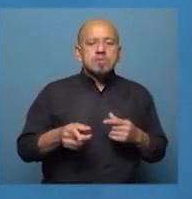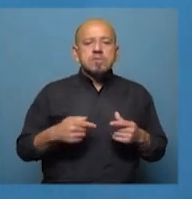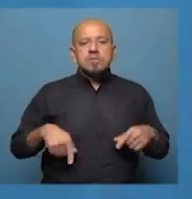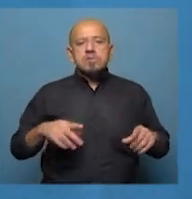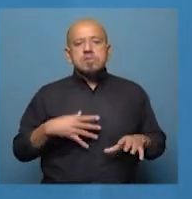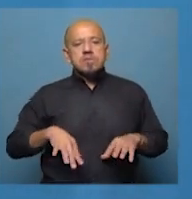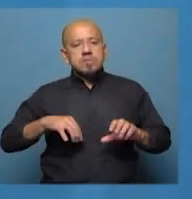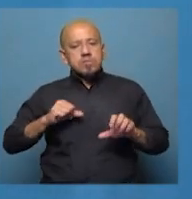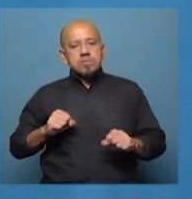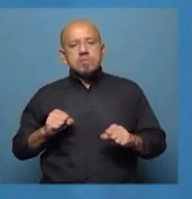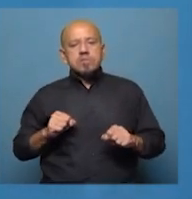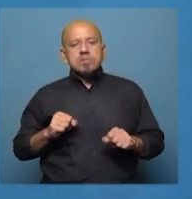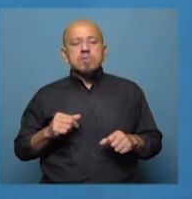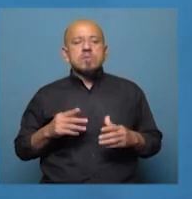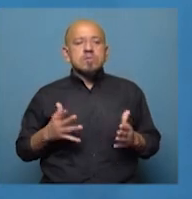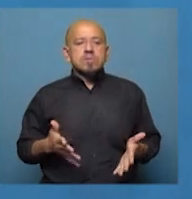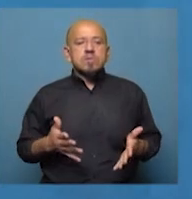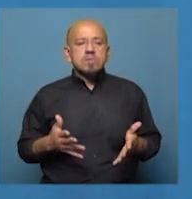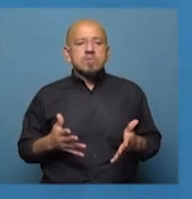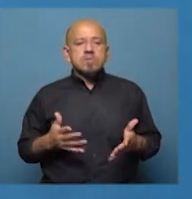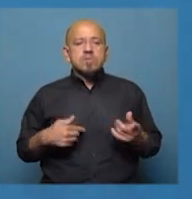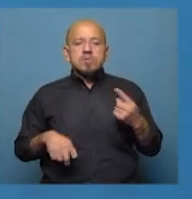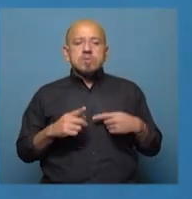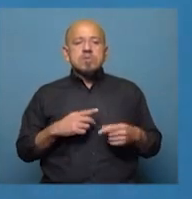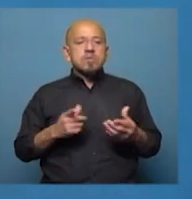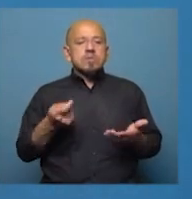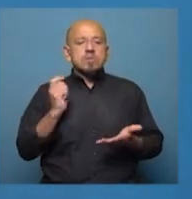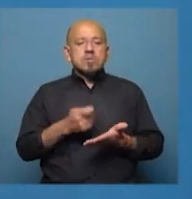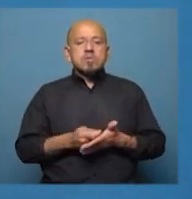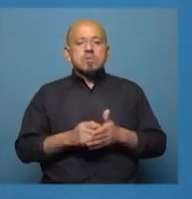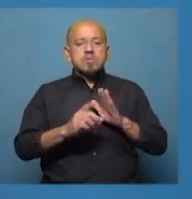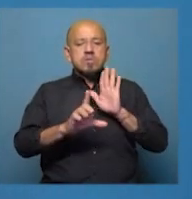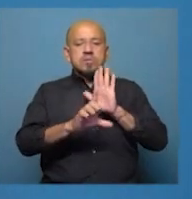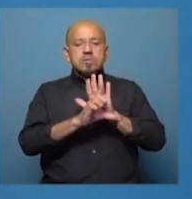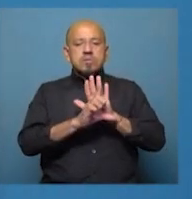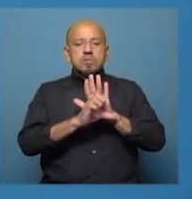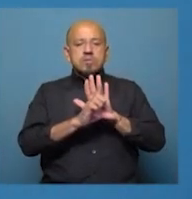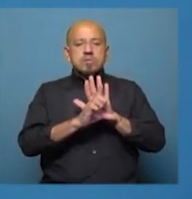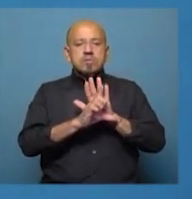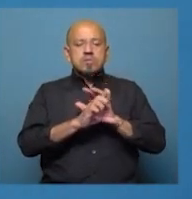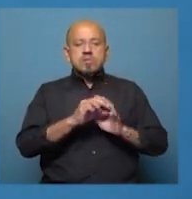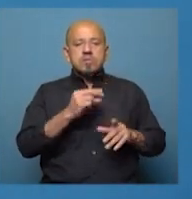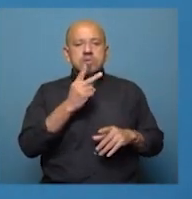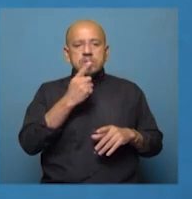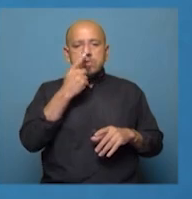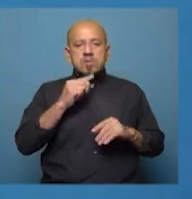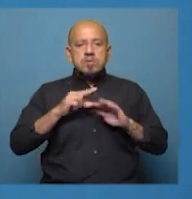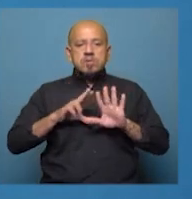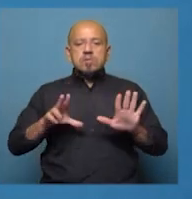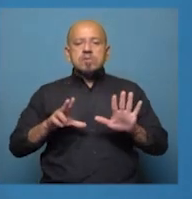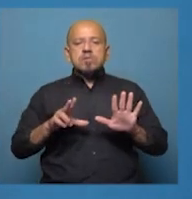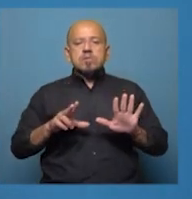compromiso de que efectivamente todos sus créditos laborales estaban amparados por la ley del 2018 lo